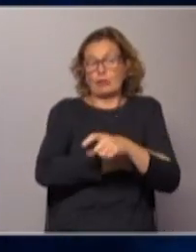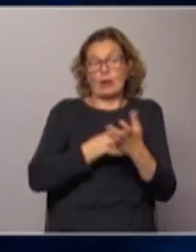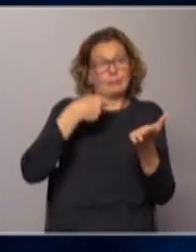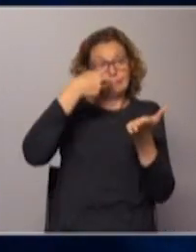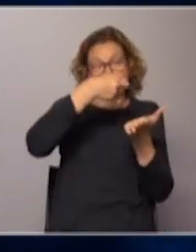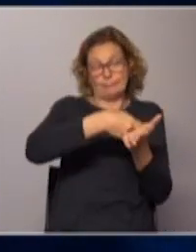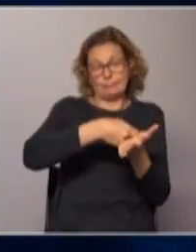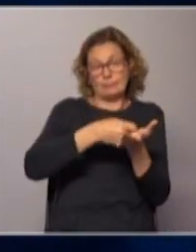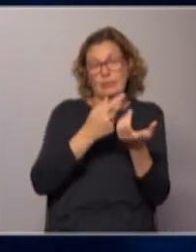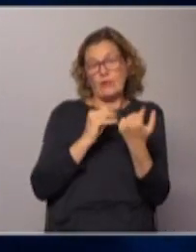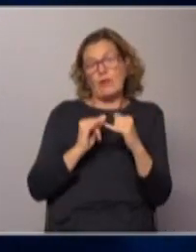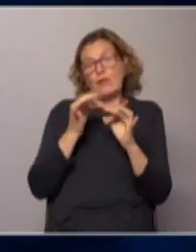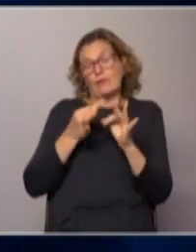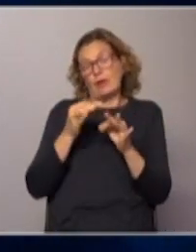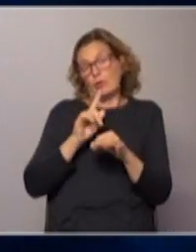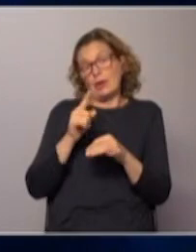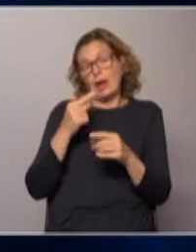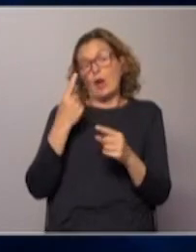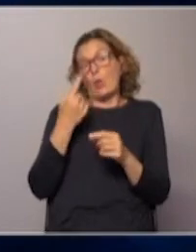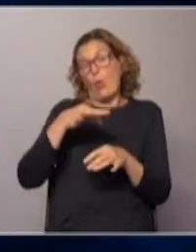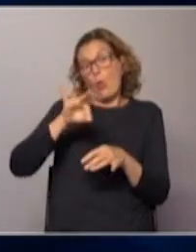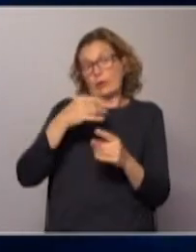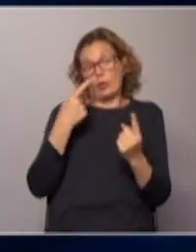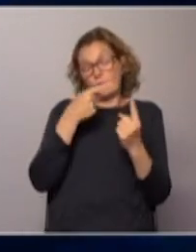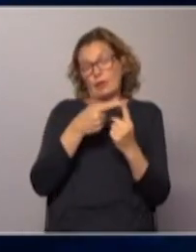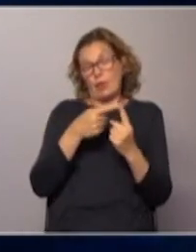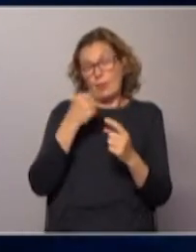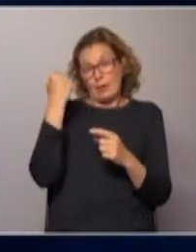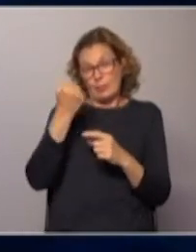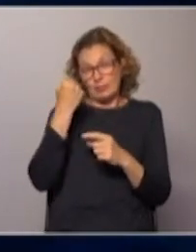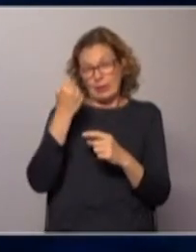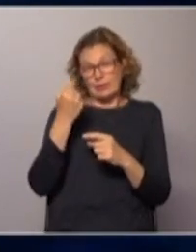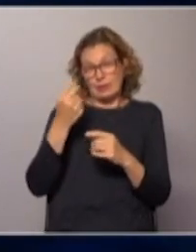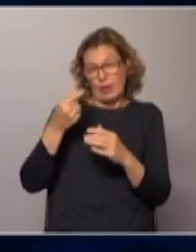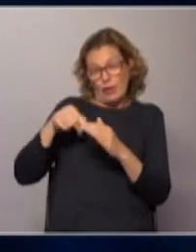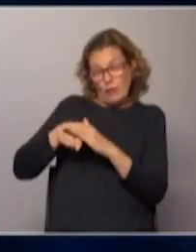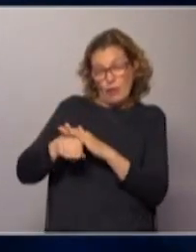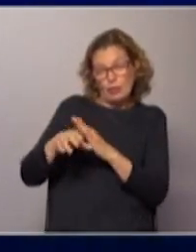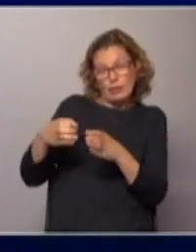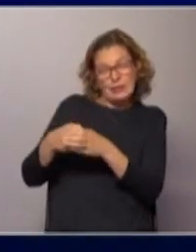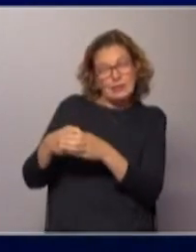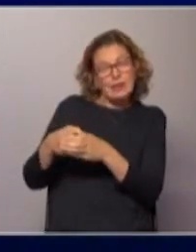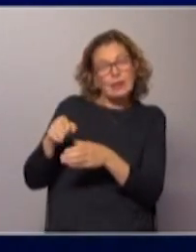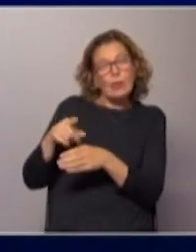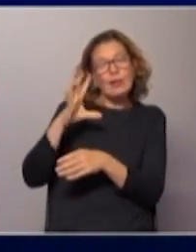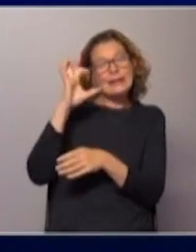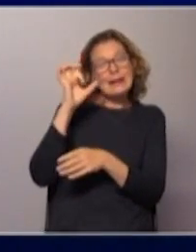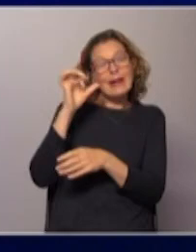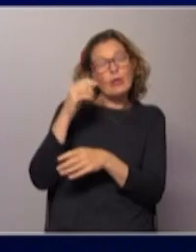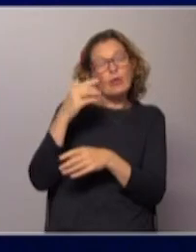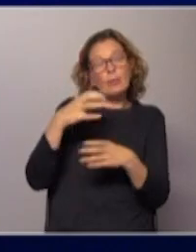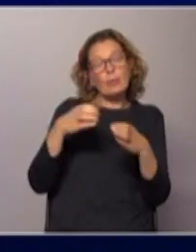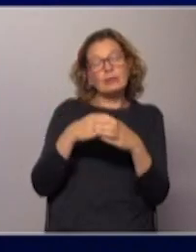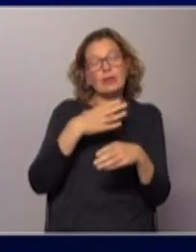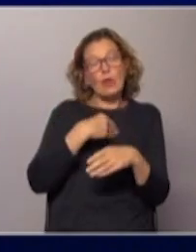presupuestales si bien no es el único origen el más importante tiene que ver con este fondo de imprevistos hoy el senador del partido nacional